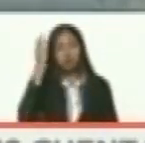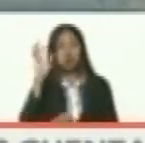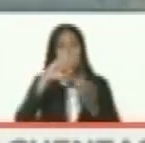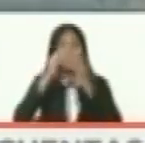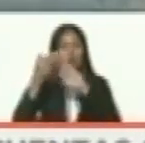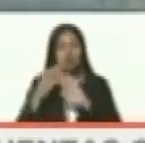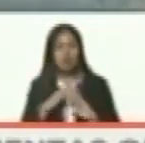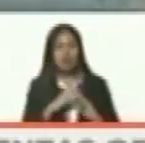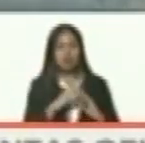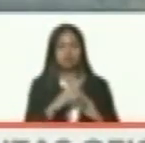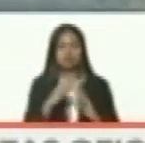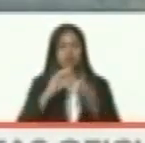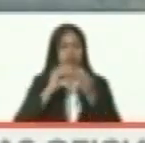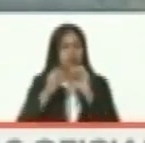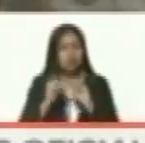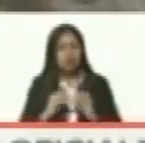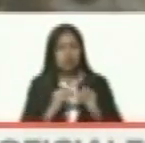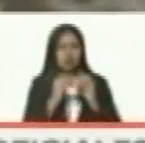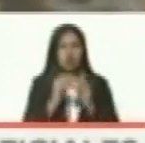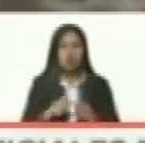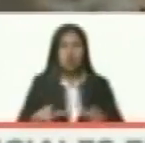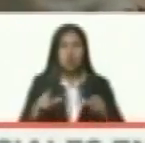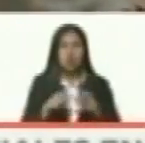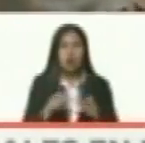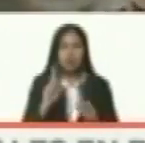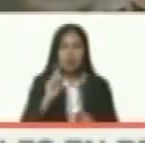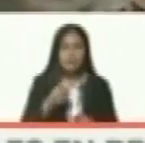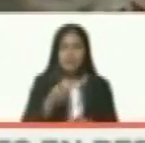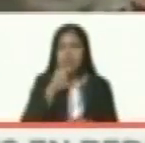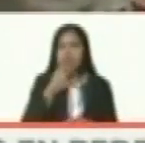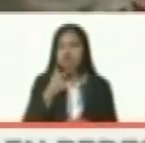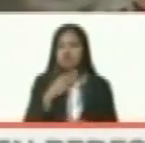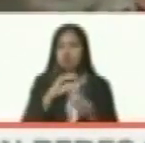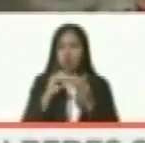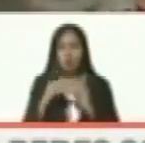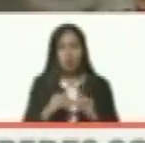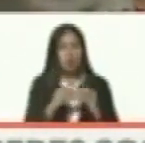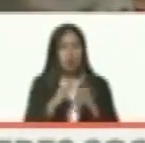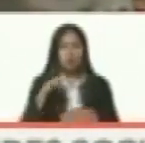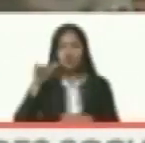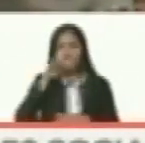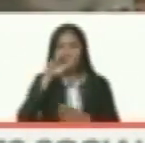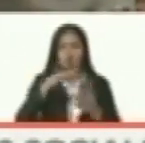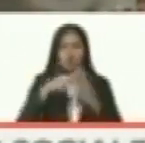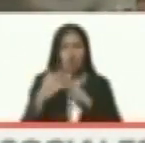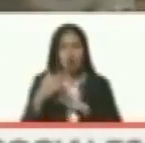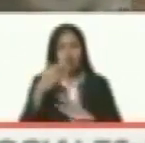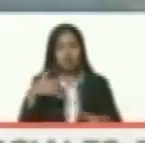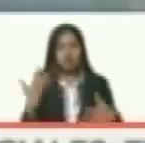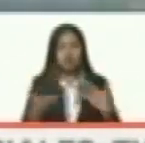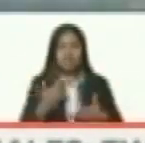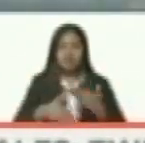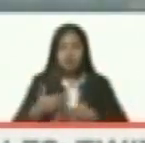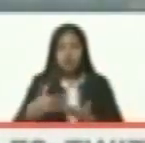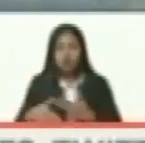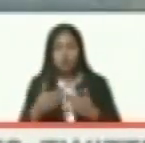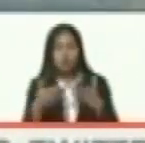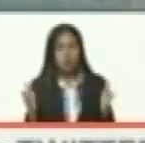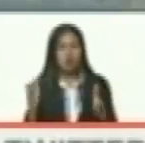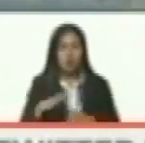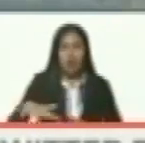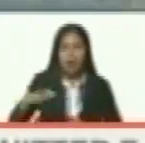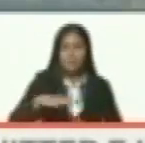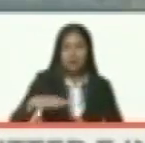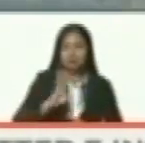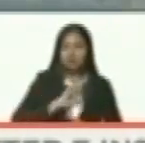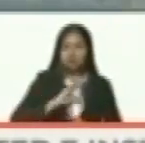comunales embellezcan su centralidad urbana, su centralidad en el barrio, sus servicios públicos, su plaza, su